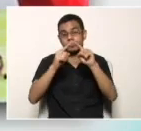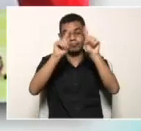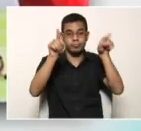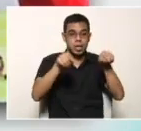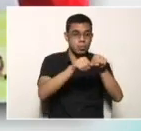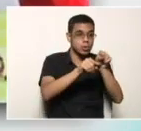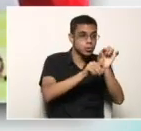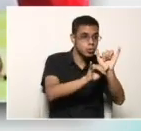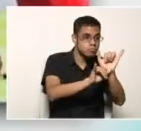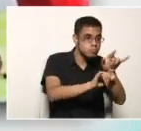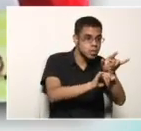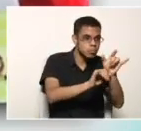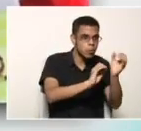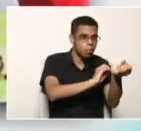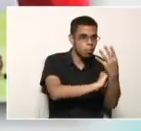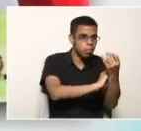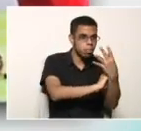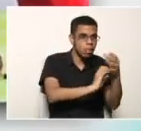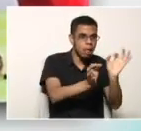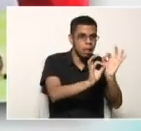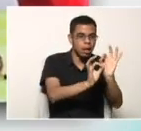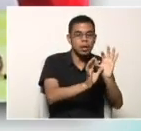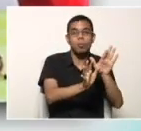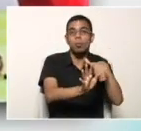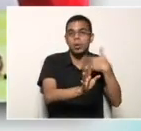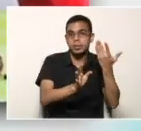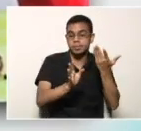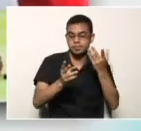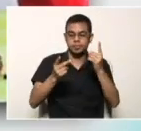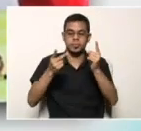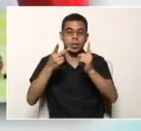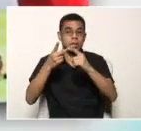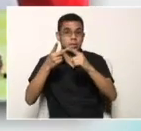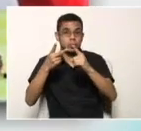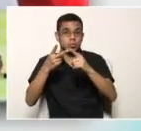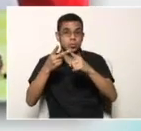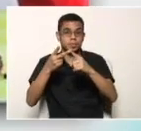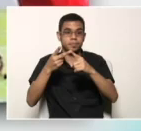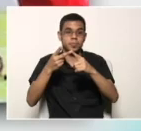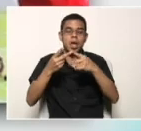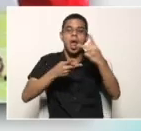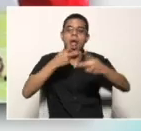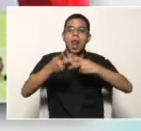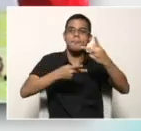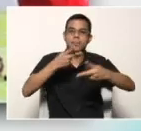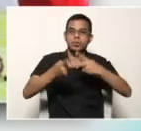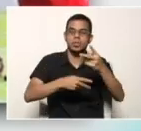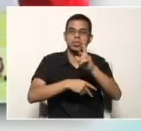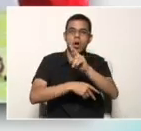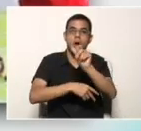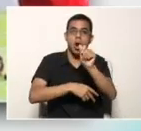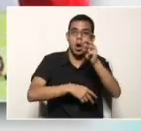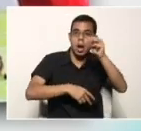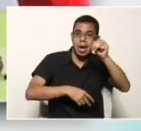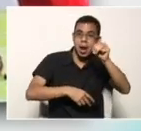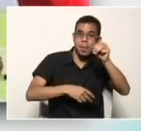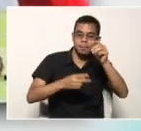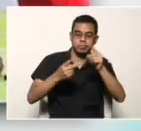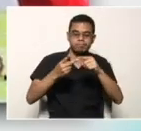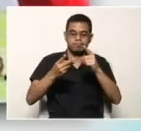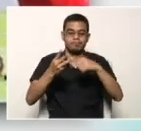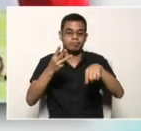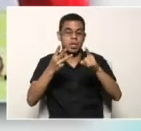que esté dañado también, y así sucesivamente. Puede ser la memoria RAM, puede ser también la tarjeta